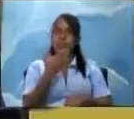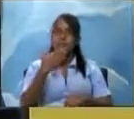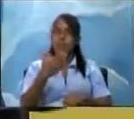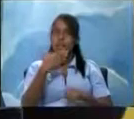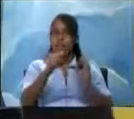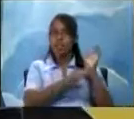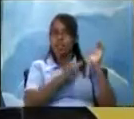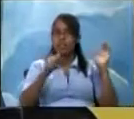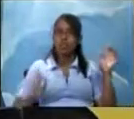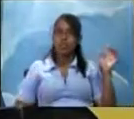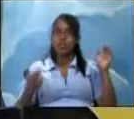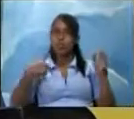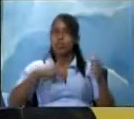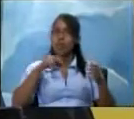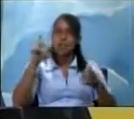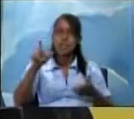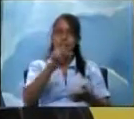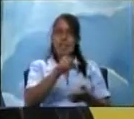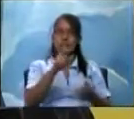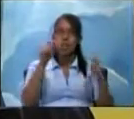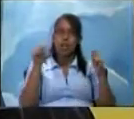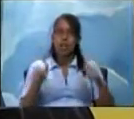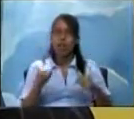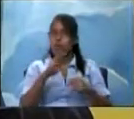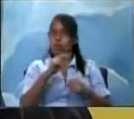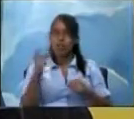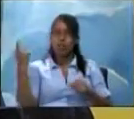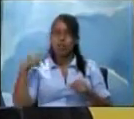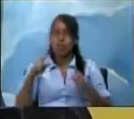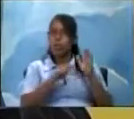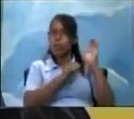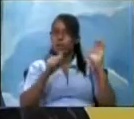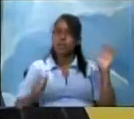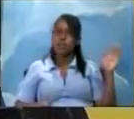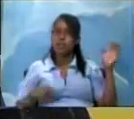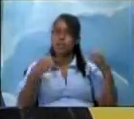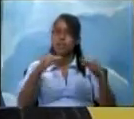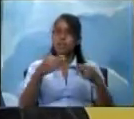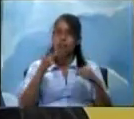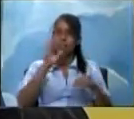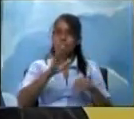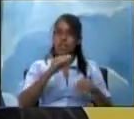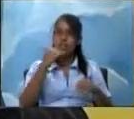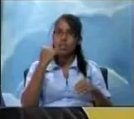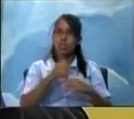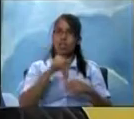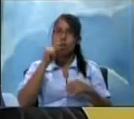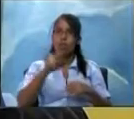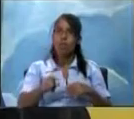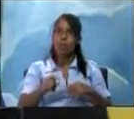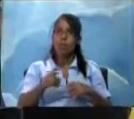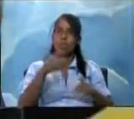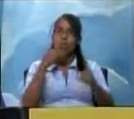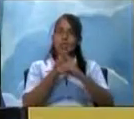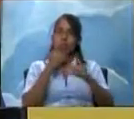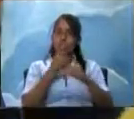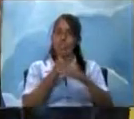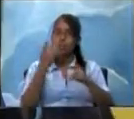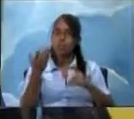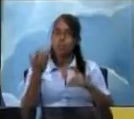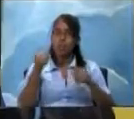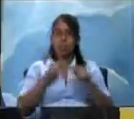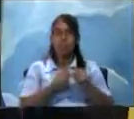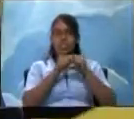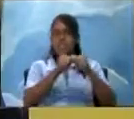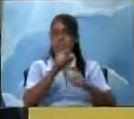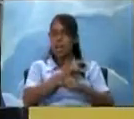de pedirle al Señor que nos enseñe. Hoy no tenemos al Señor físicamente, así como los discípulos que